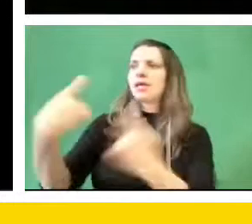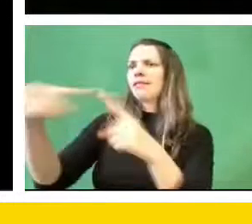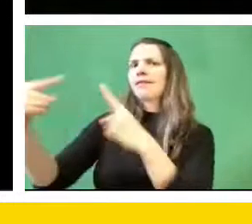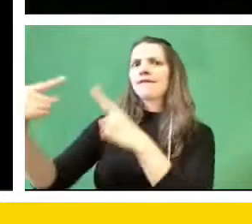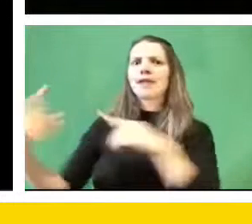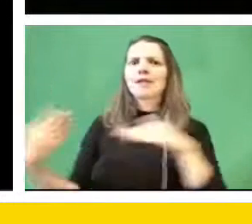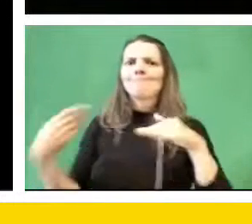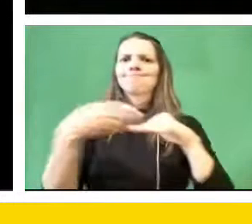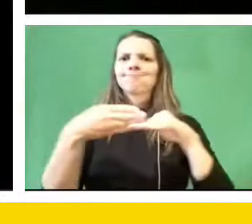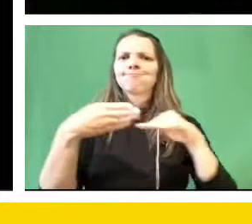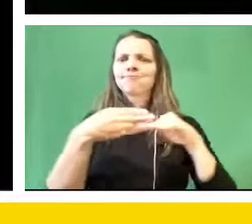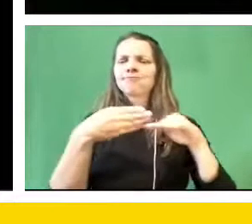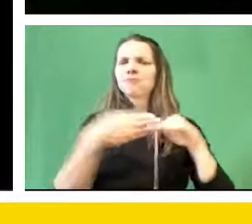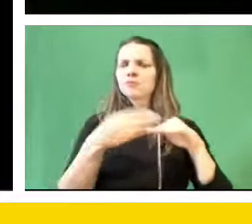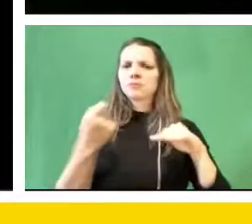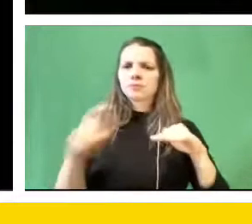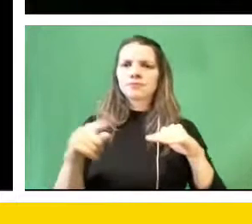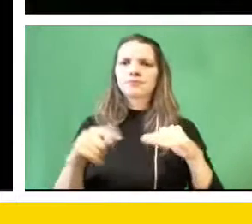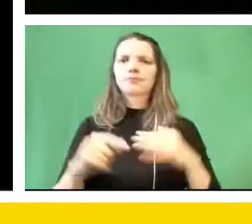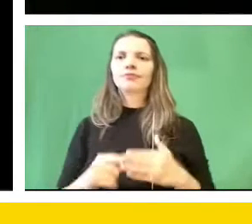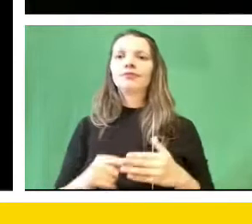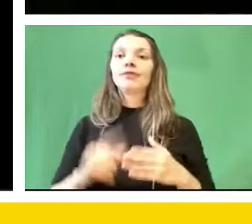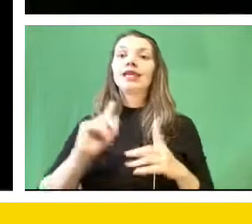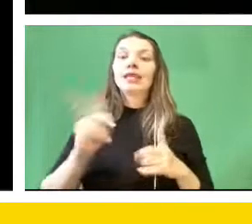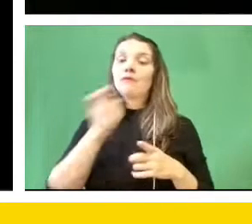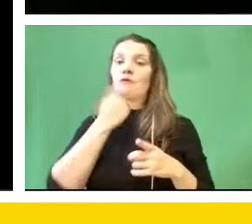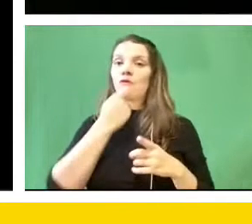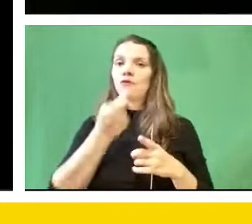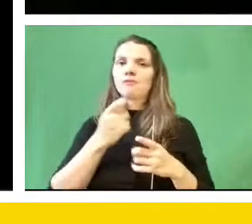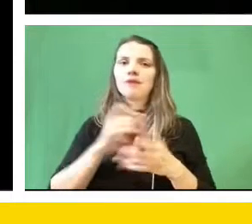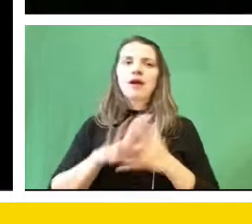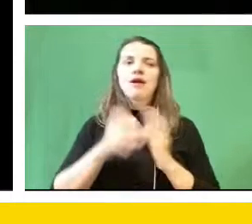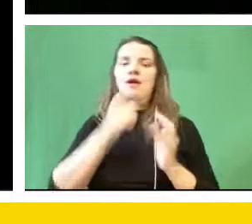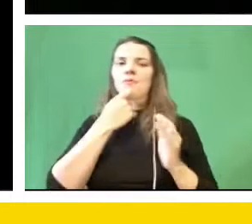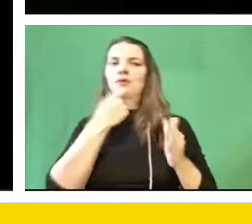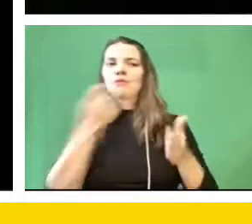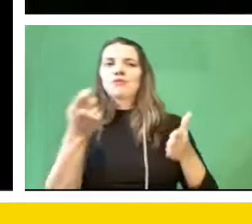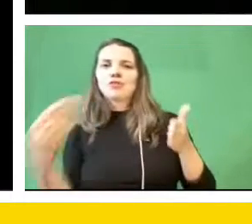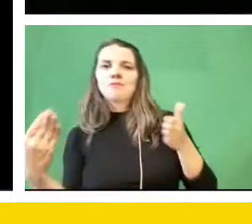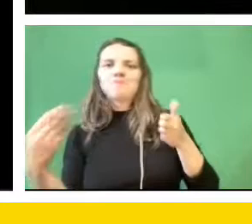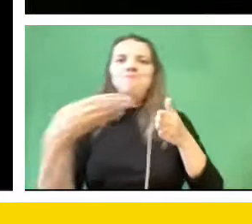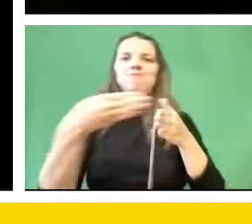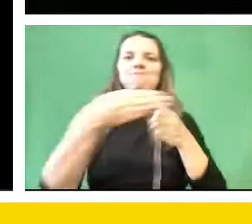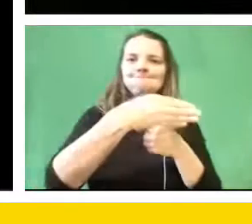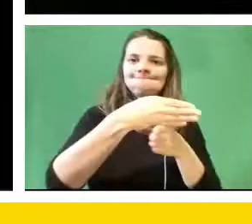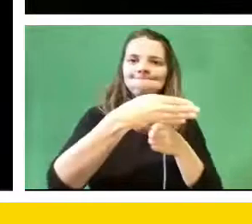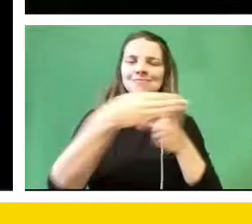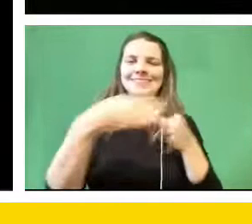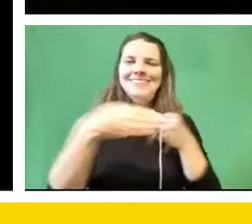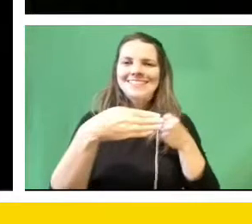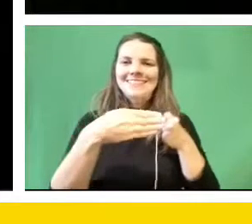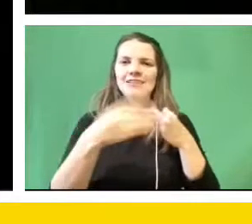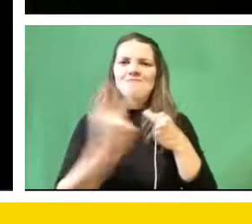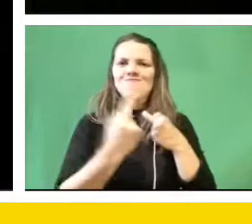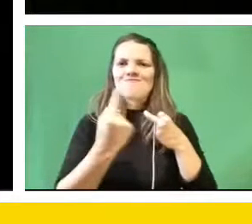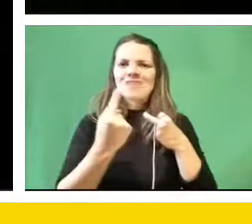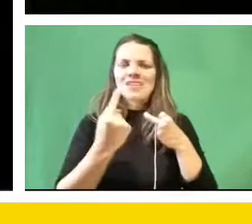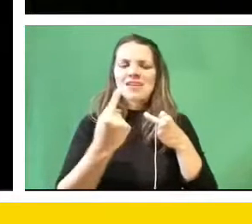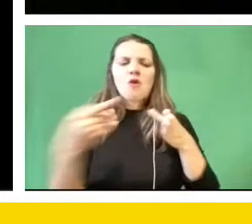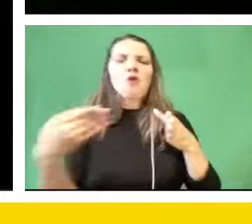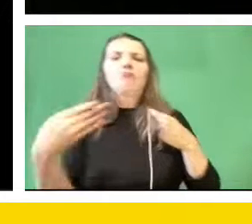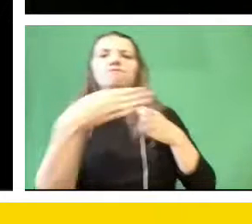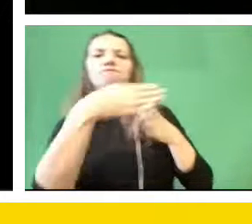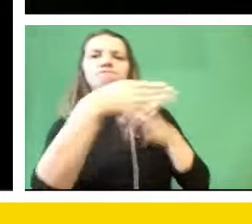la semaforización para poder identificar los espacios y los momentos de análisis, en donde el